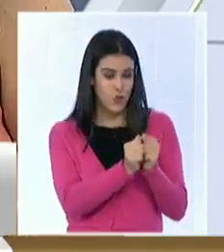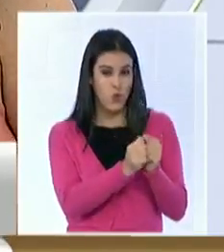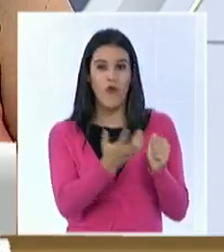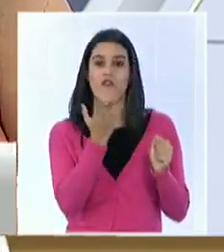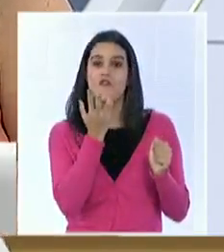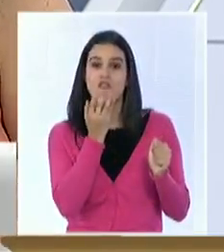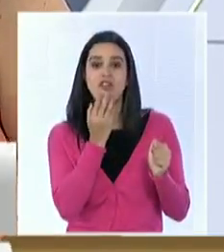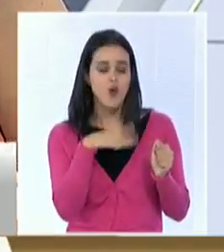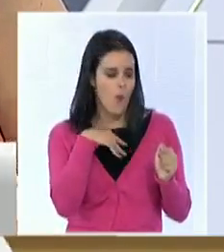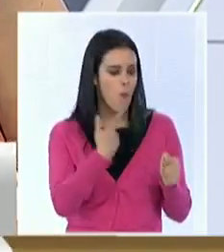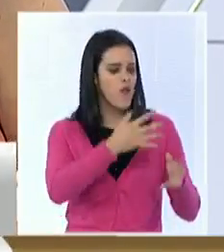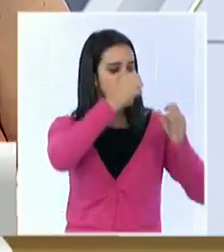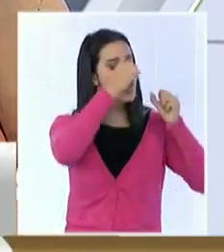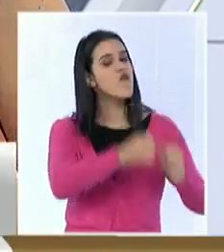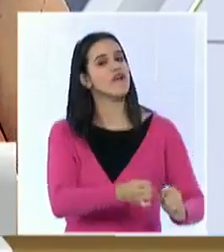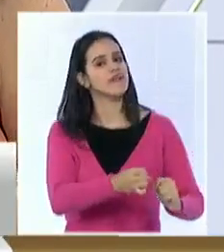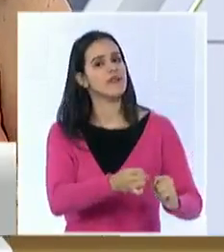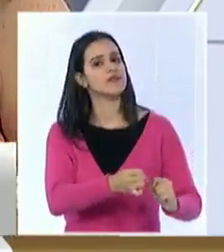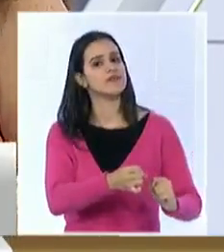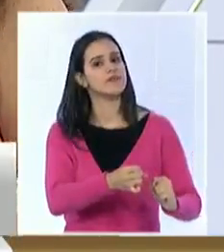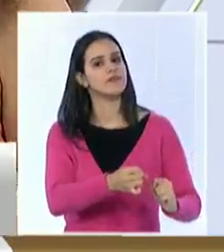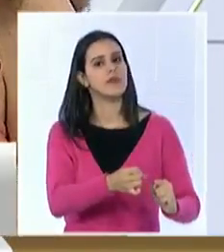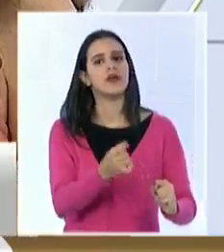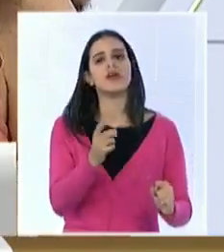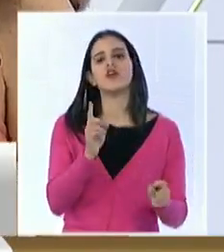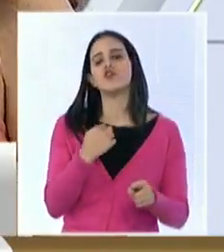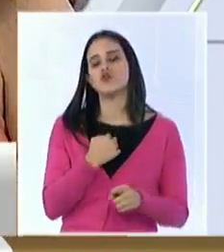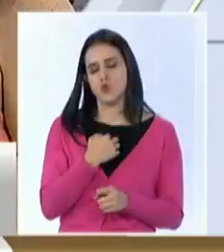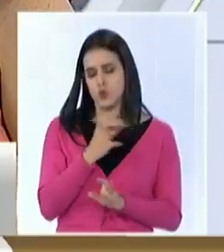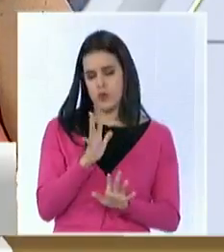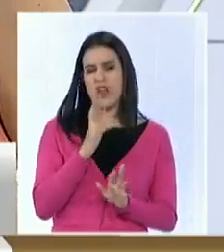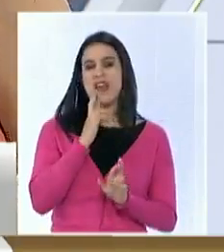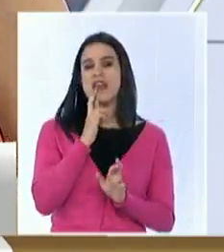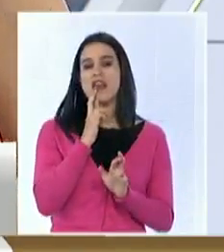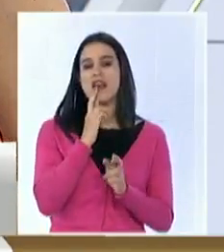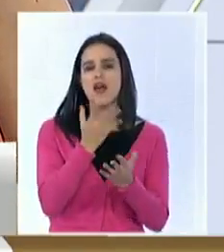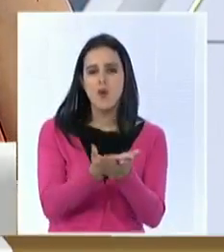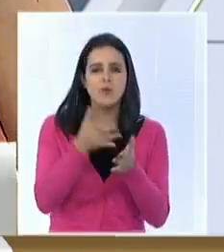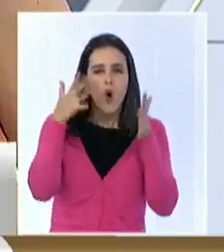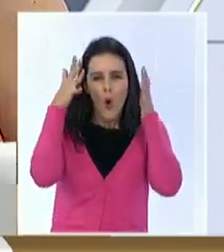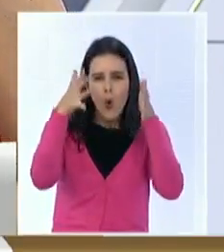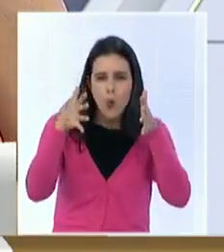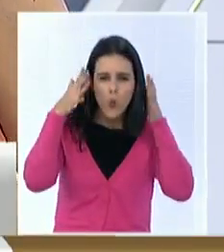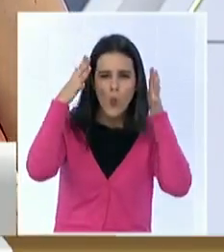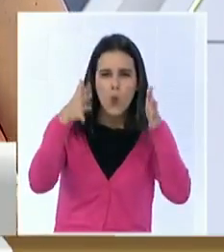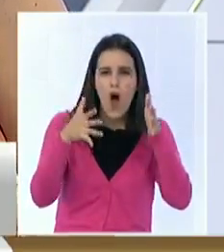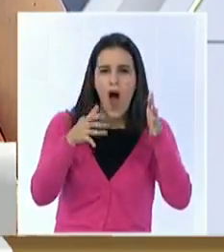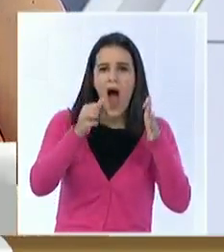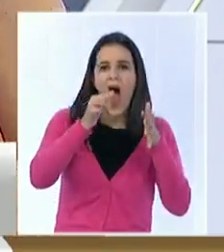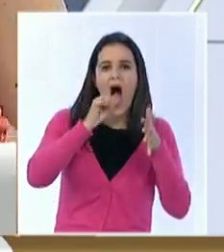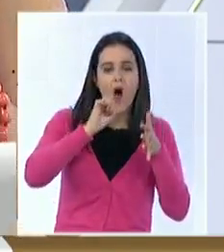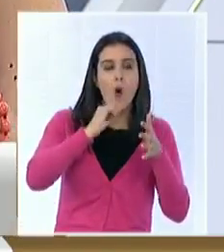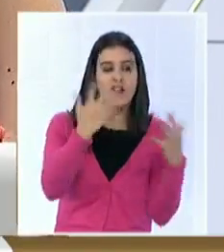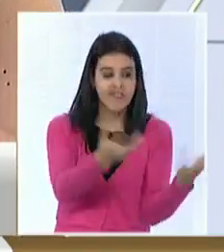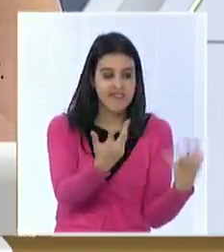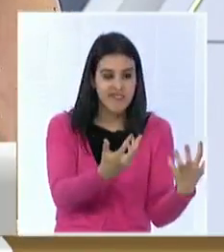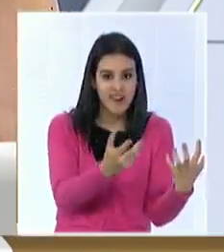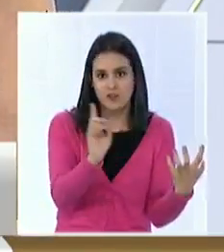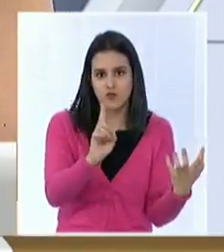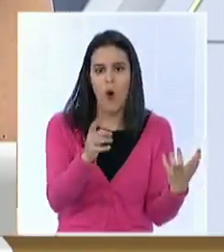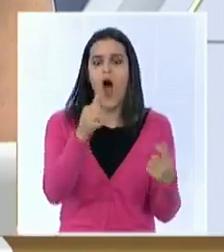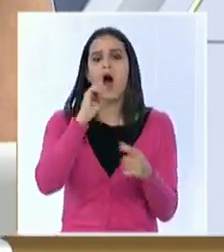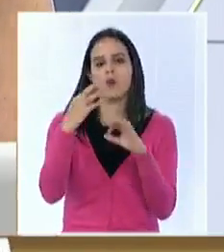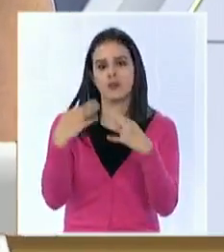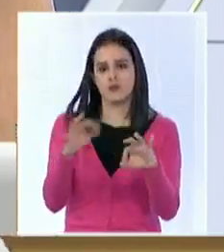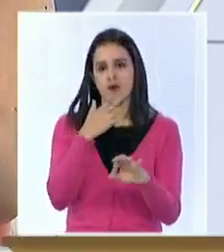apto para estos cambios de temperatura. Yo no recomiendo utilizar agua caliente, yo recomiendo utilizar agua a temperatura ambiente y dejarlo